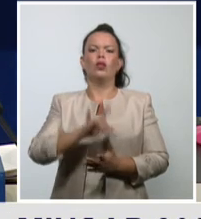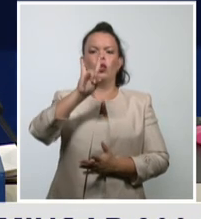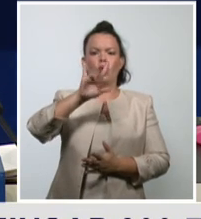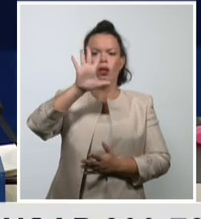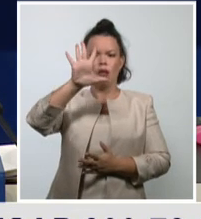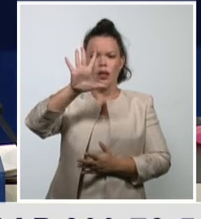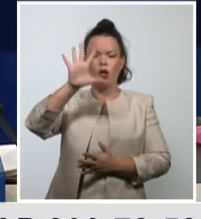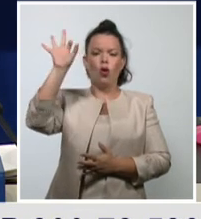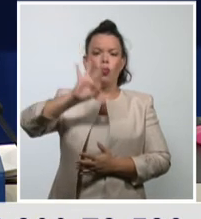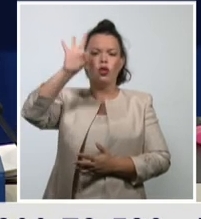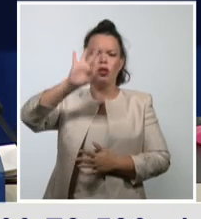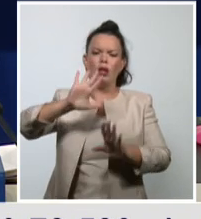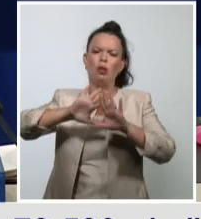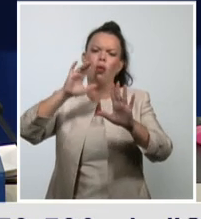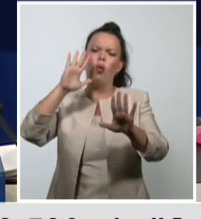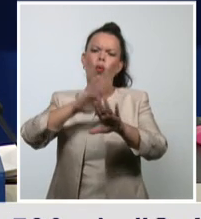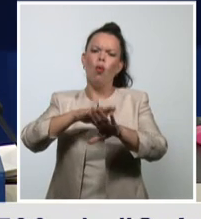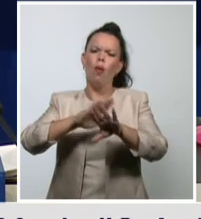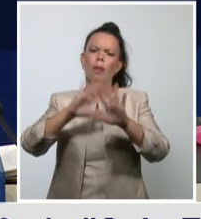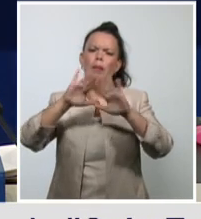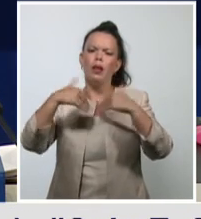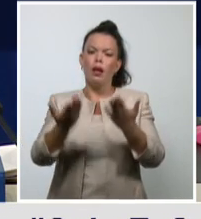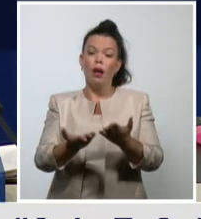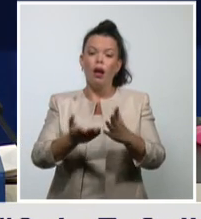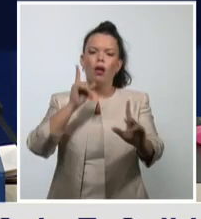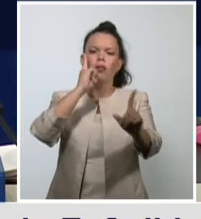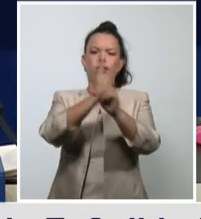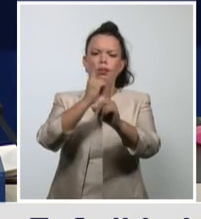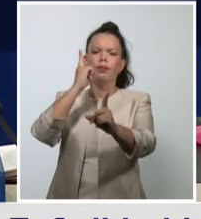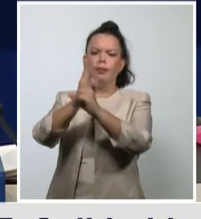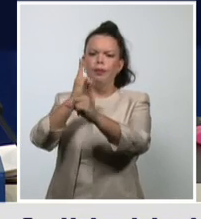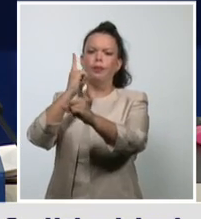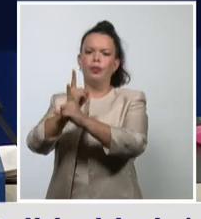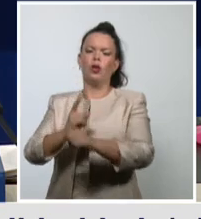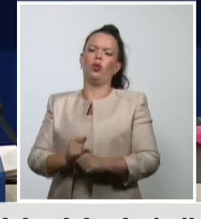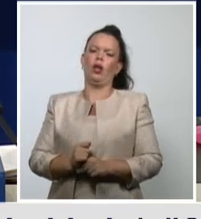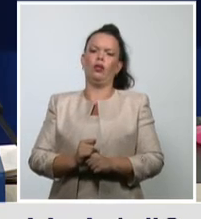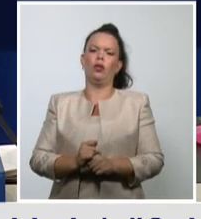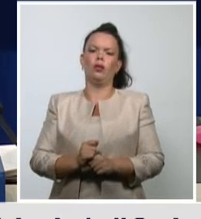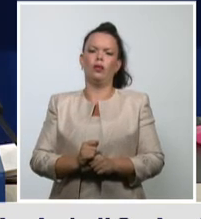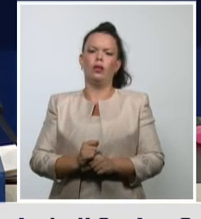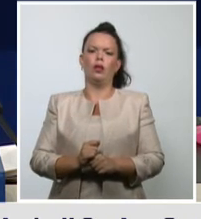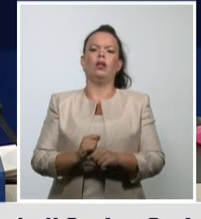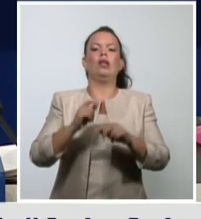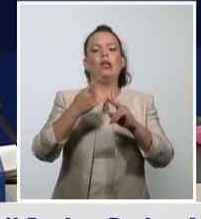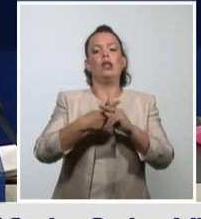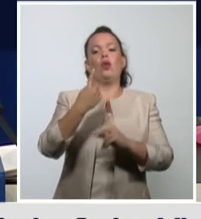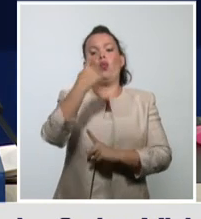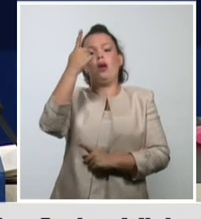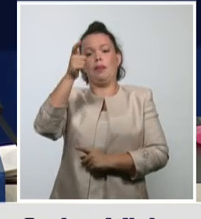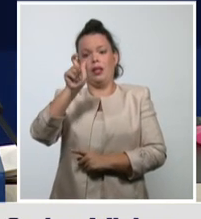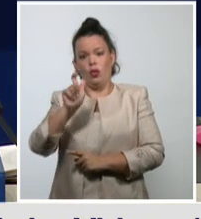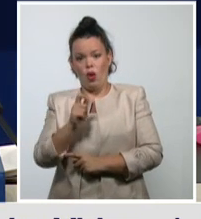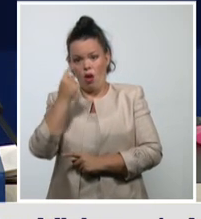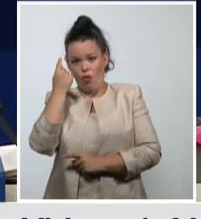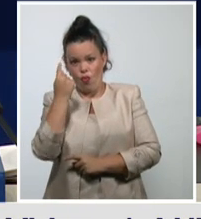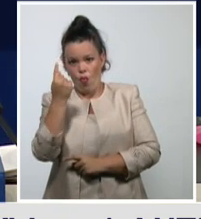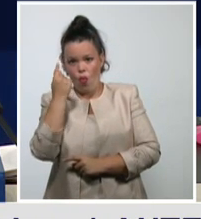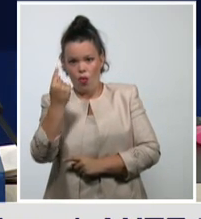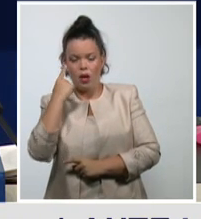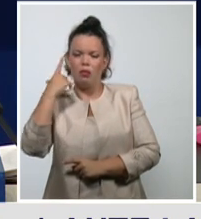confirmados, y uno de los pacientes, de las personas confirmadas, estamos en estudio para precisar la fuente de